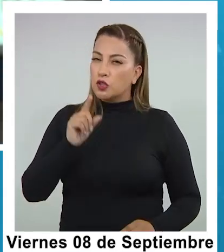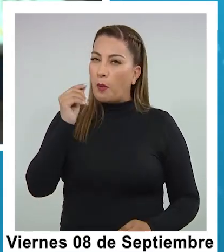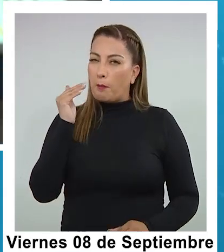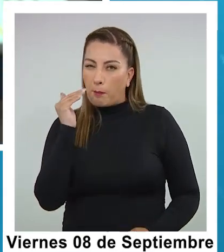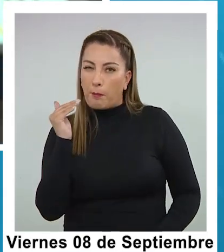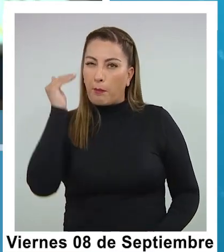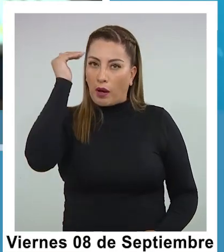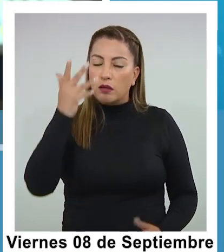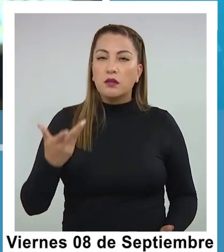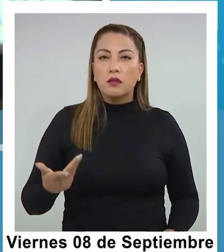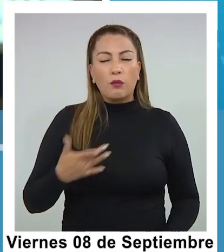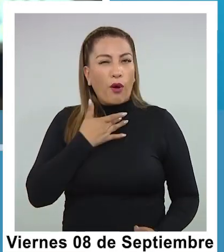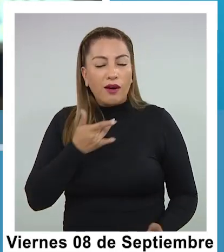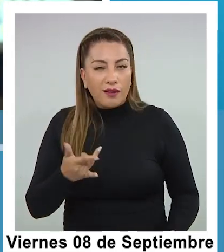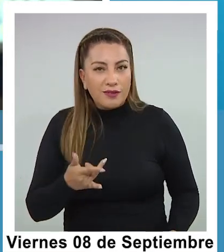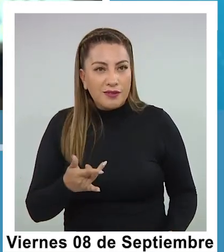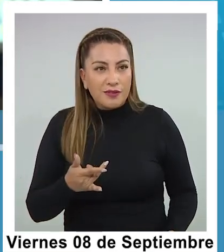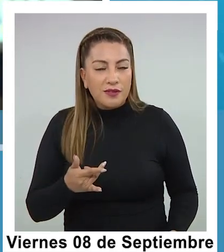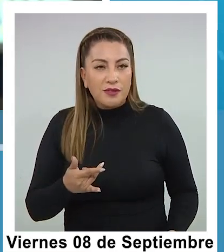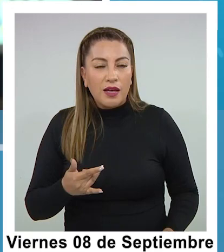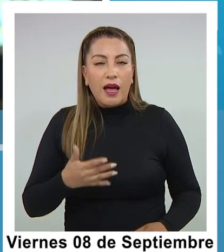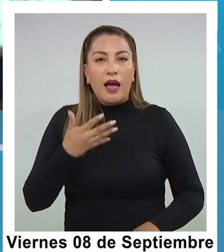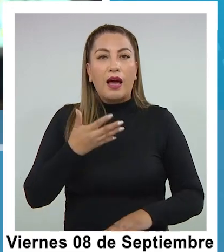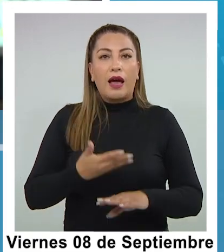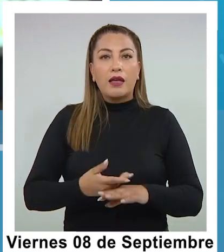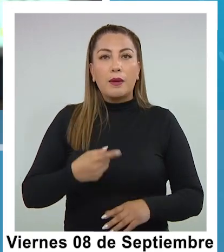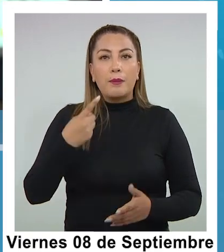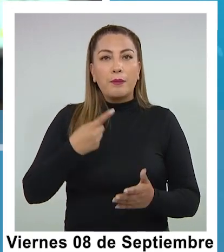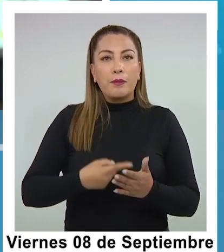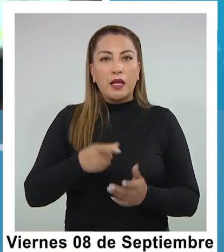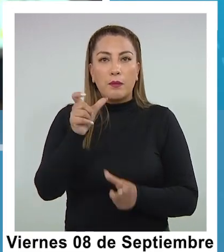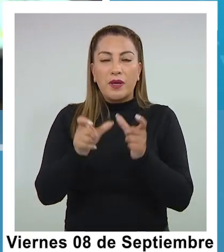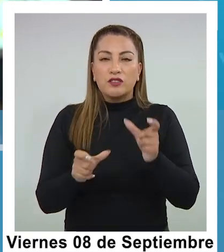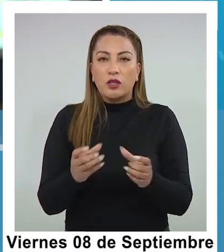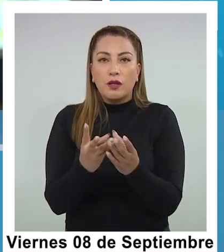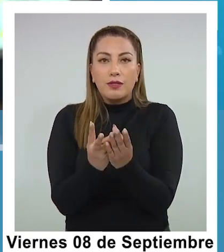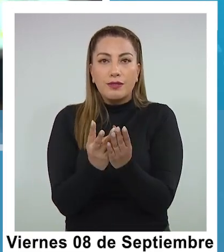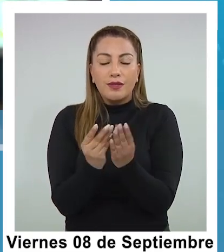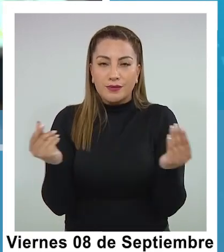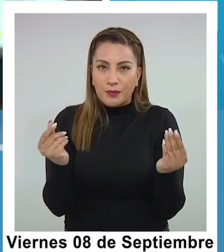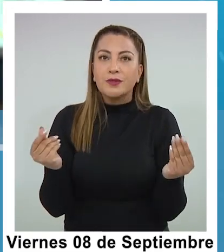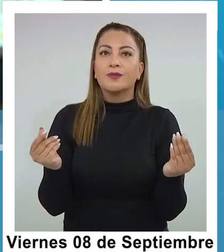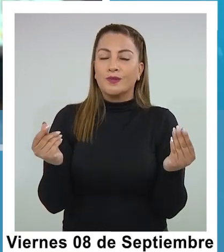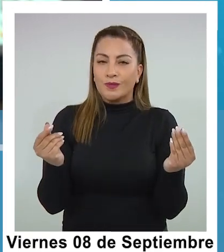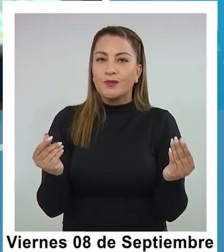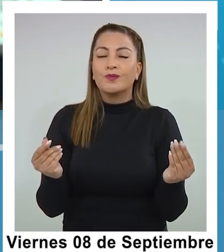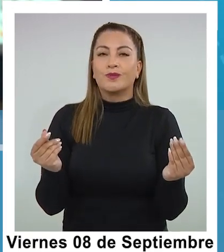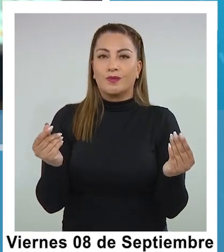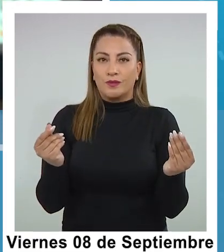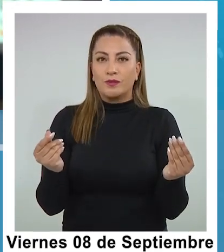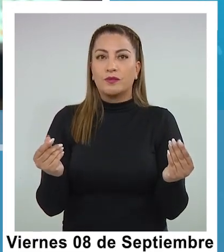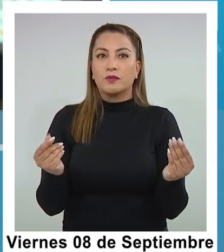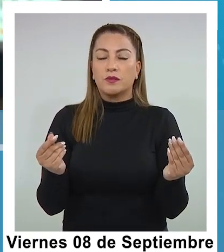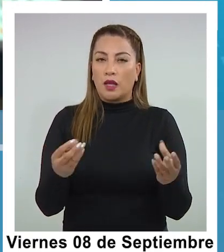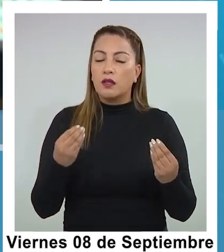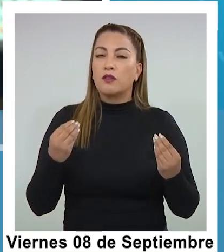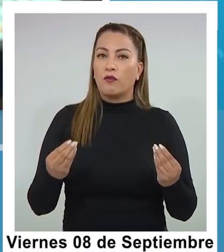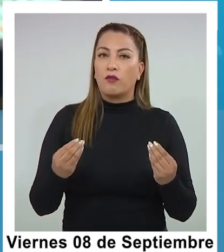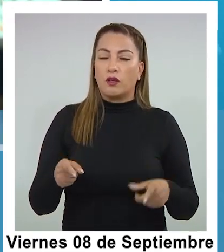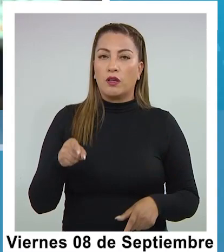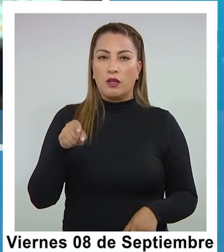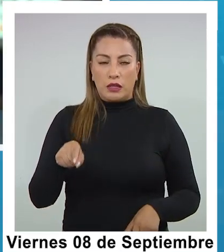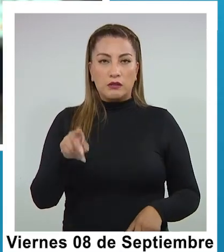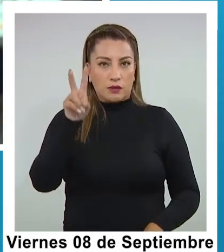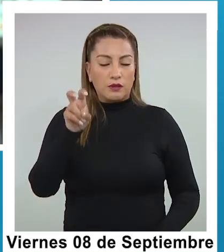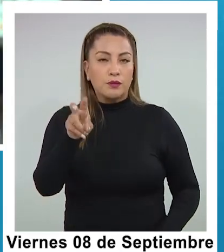sabes por qué? Porque todavía tenemos más de 1.000 desaparecidos. O sea, fueron altamente eficientes en